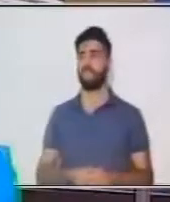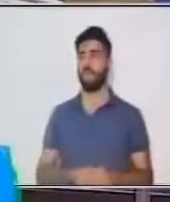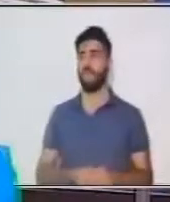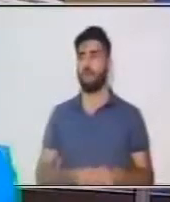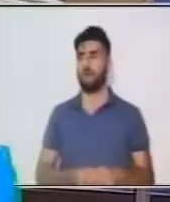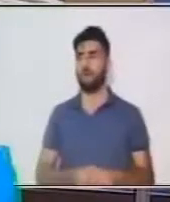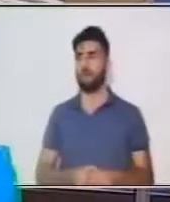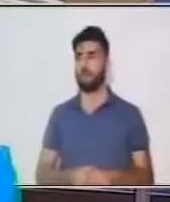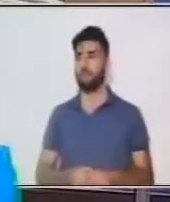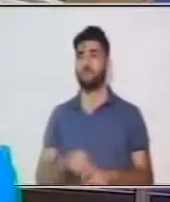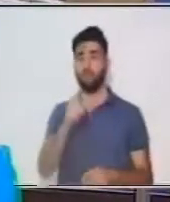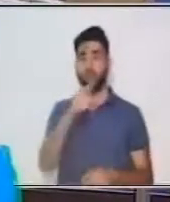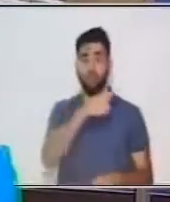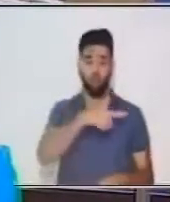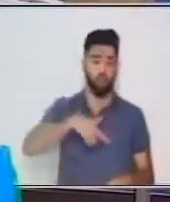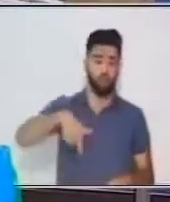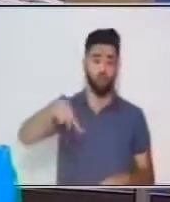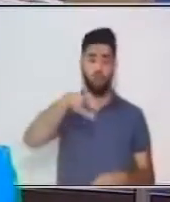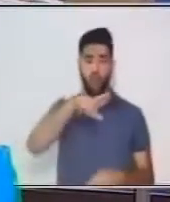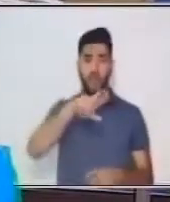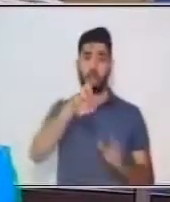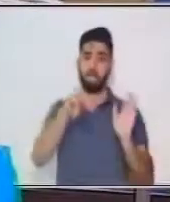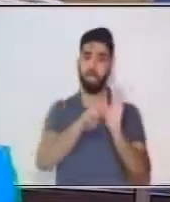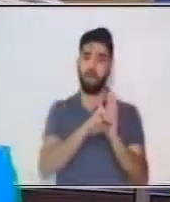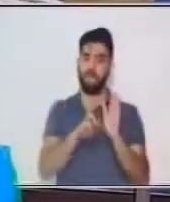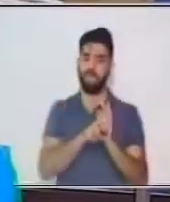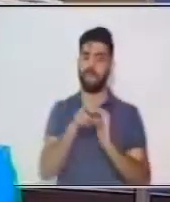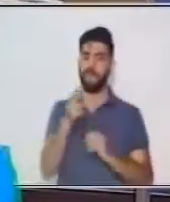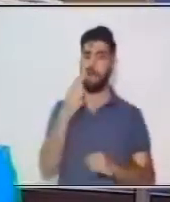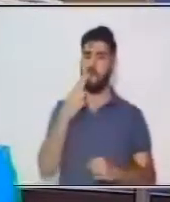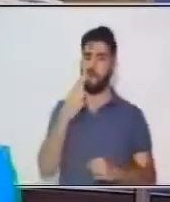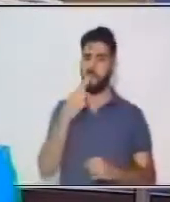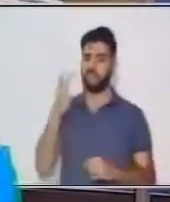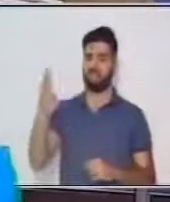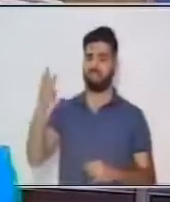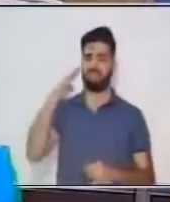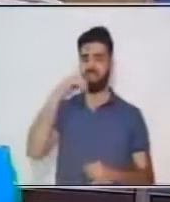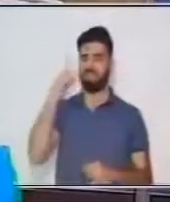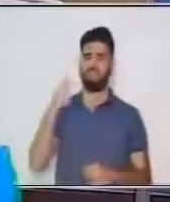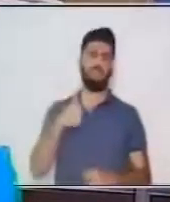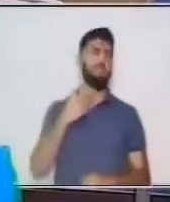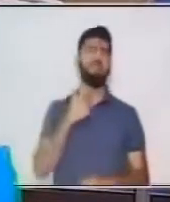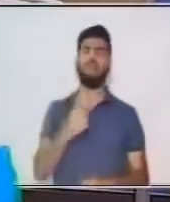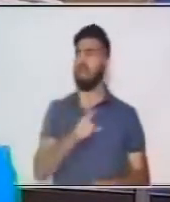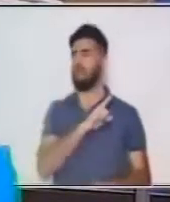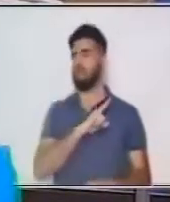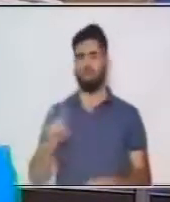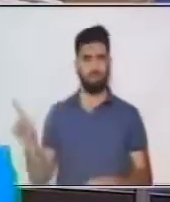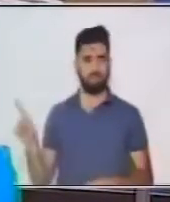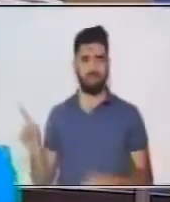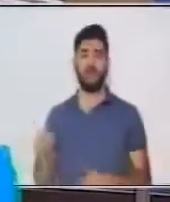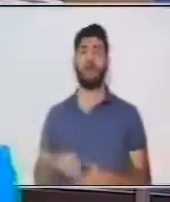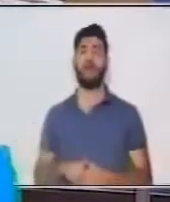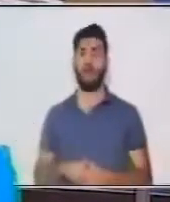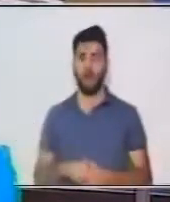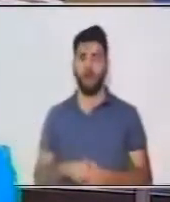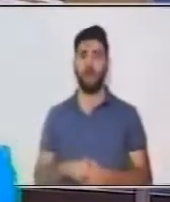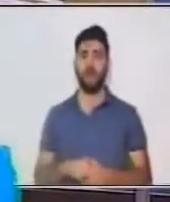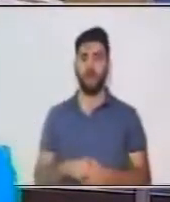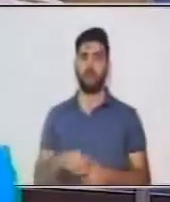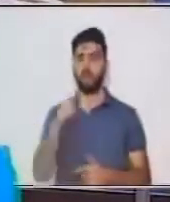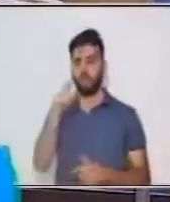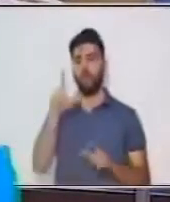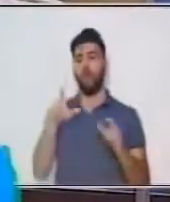Afortunadamente en los lugares públicos está prohibido fumar. El olor me resulta desagradable. ¿Cómo sé que el olor